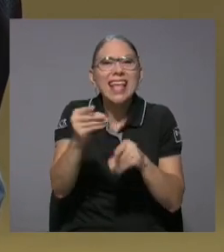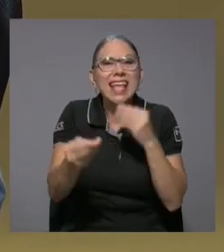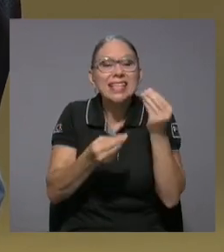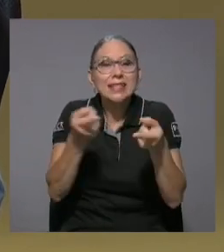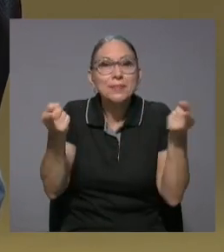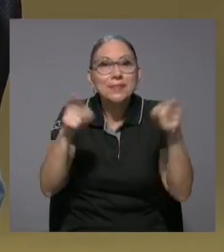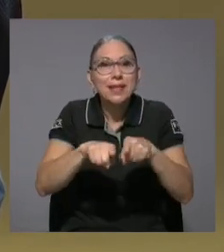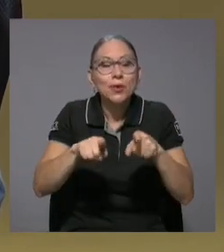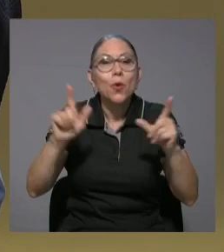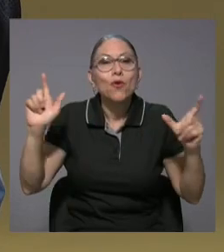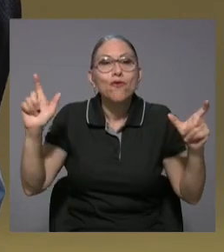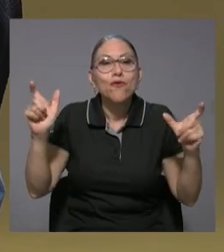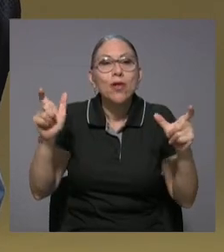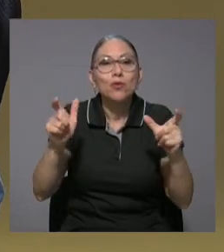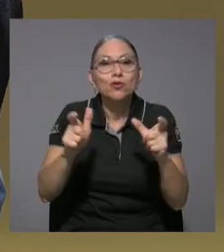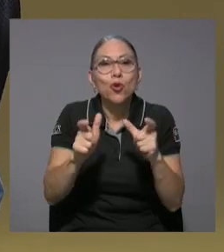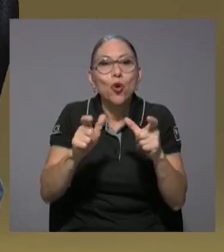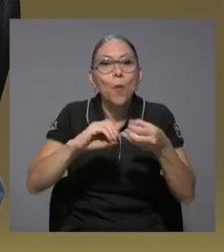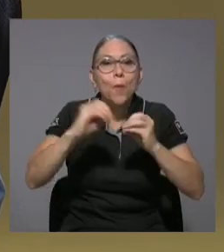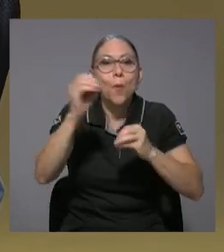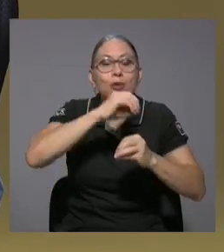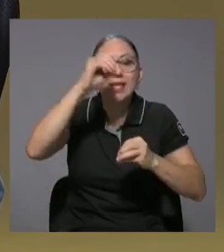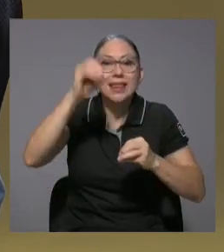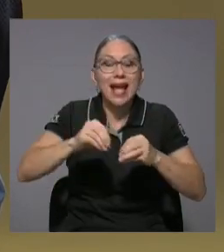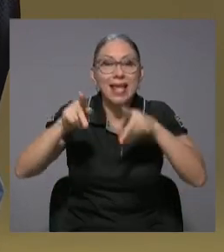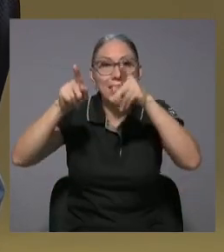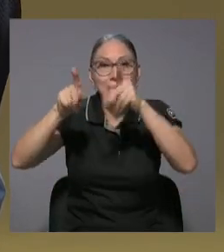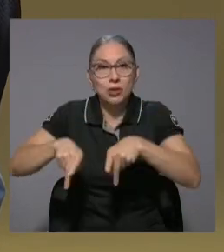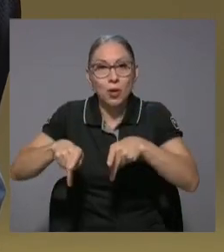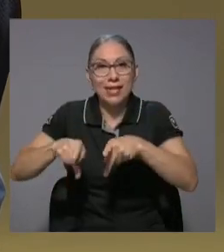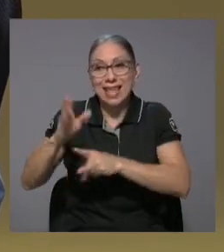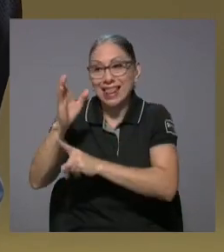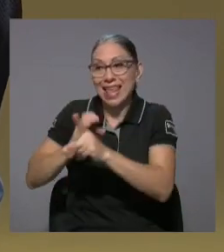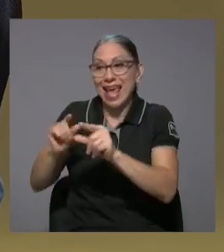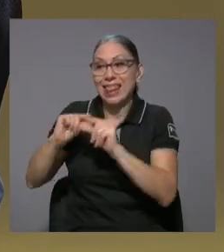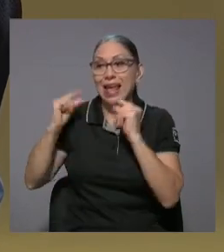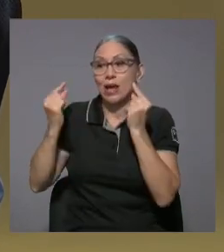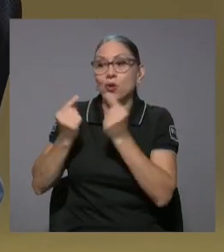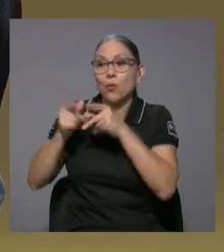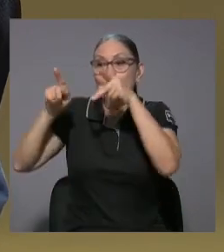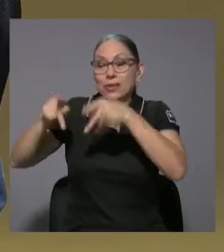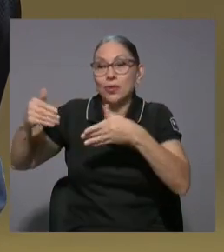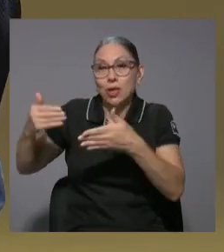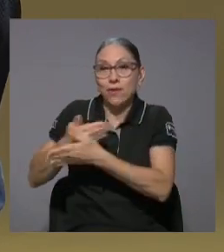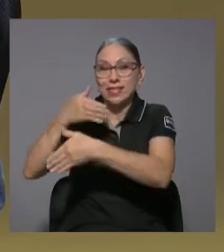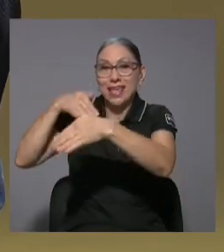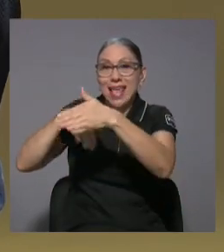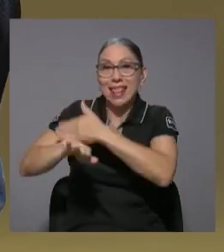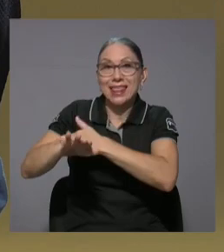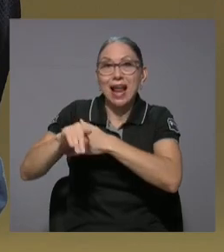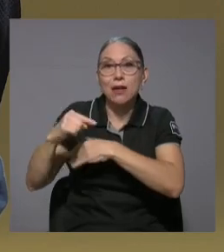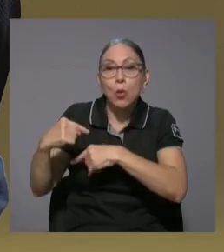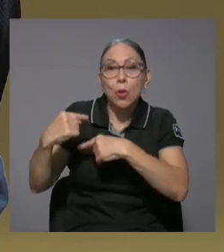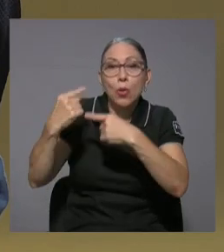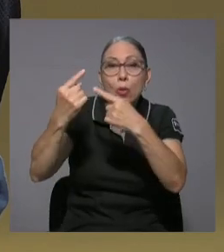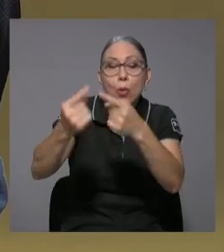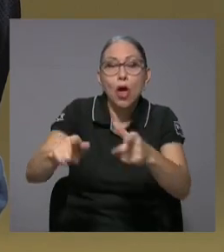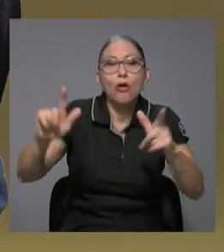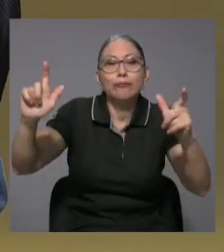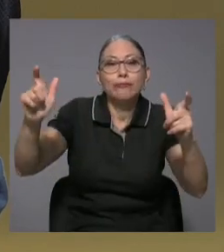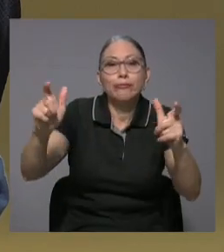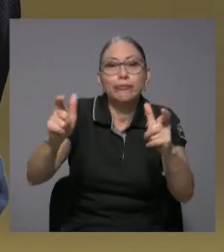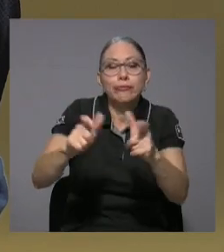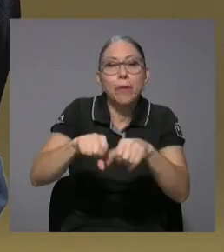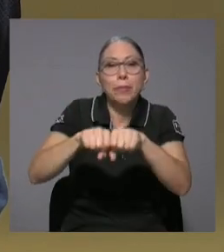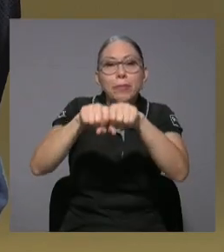el porcentaje de personas de cada corte de nuevos ingresos que logra obtener su título universitario, sobre todo en periodos, digamos, en